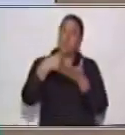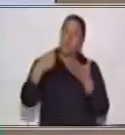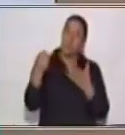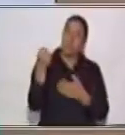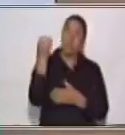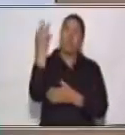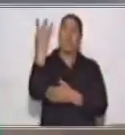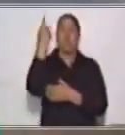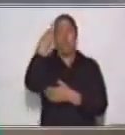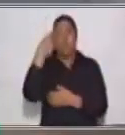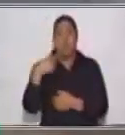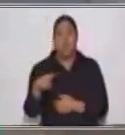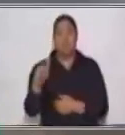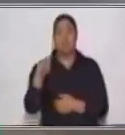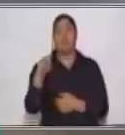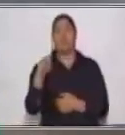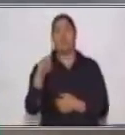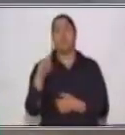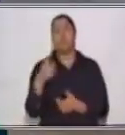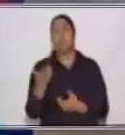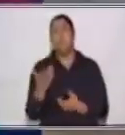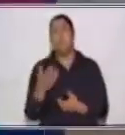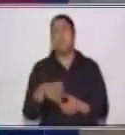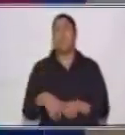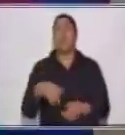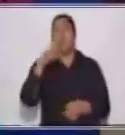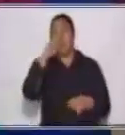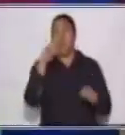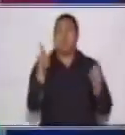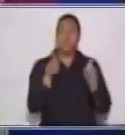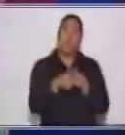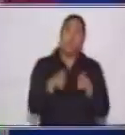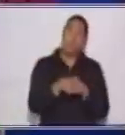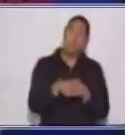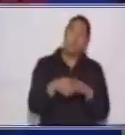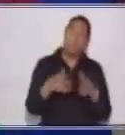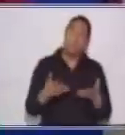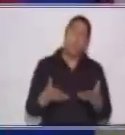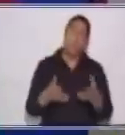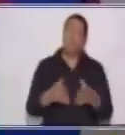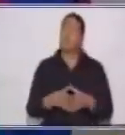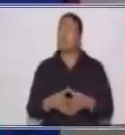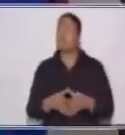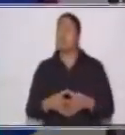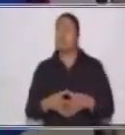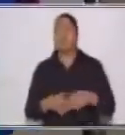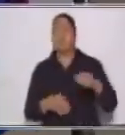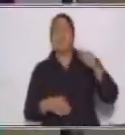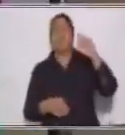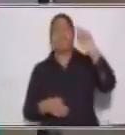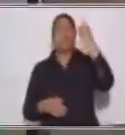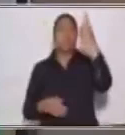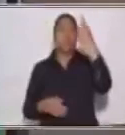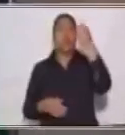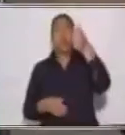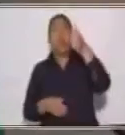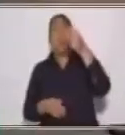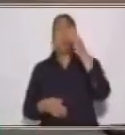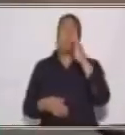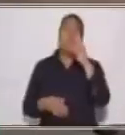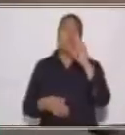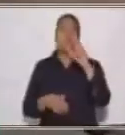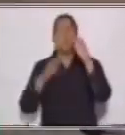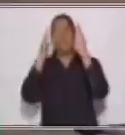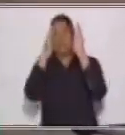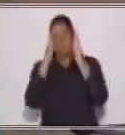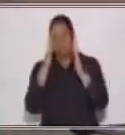e ir colocando los incisos para que tengas tu trabajo en orden